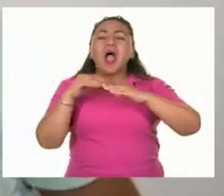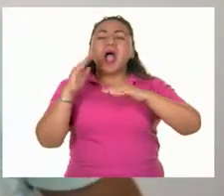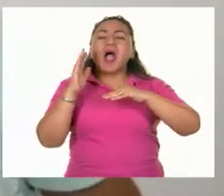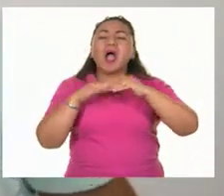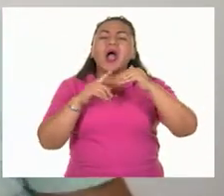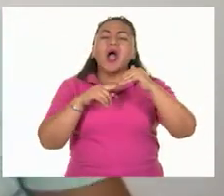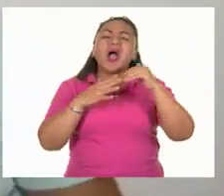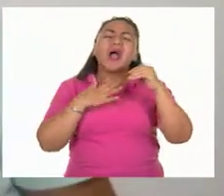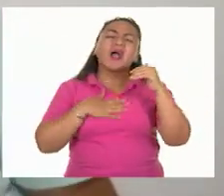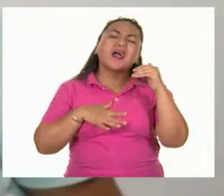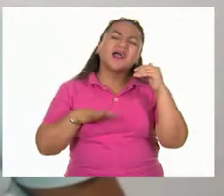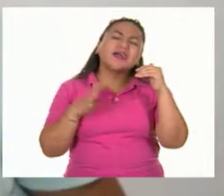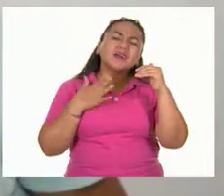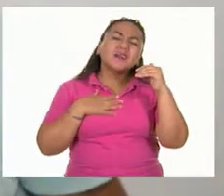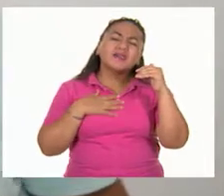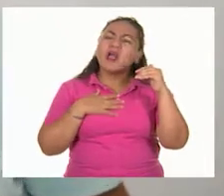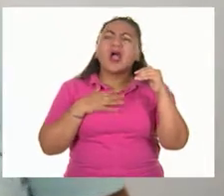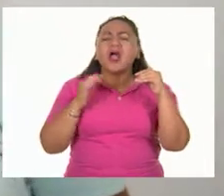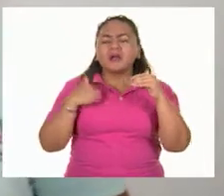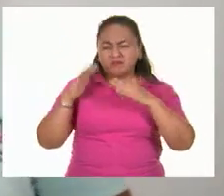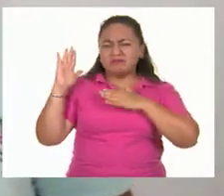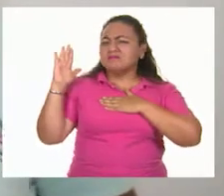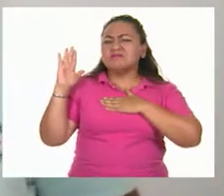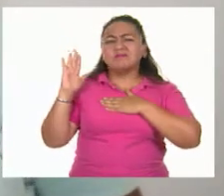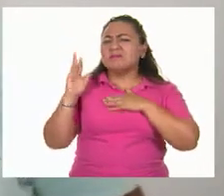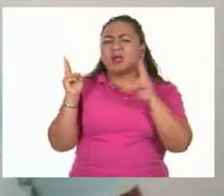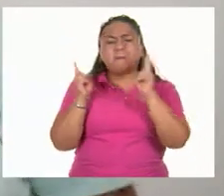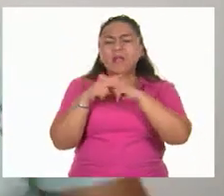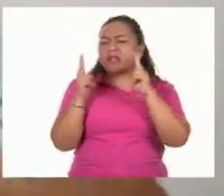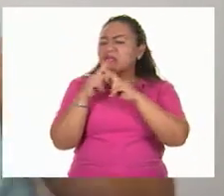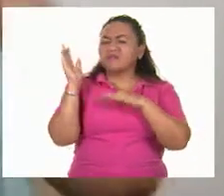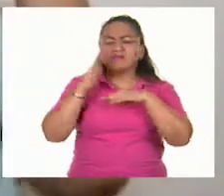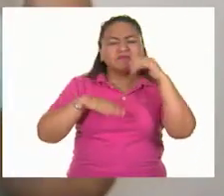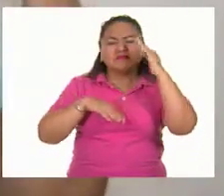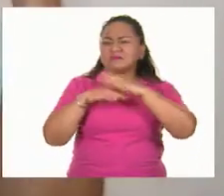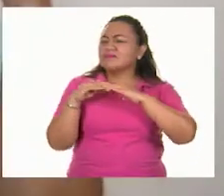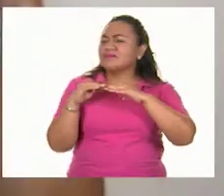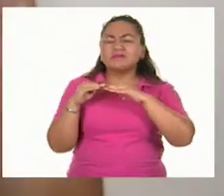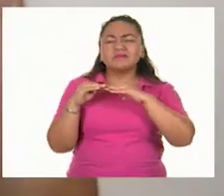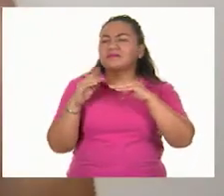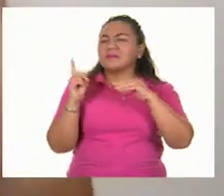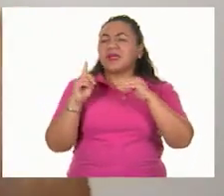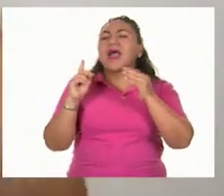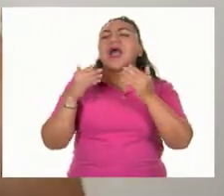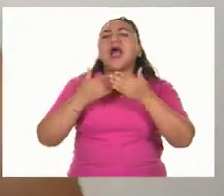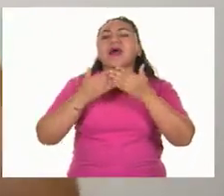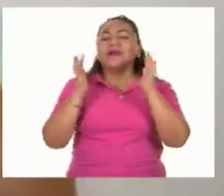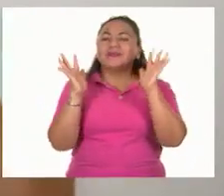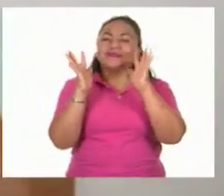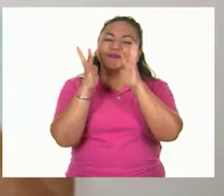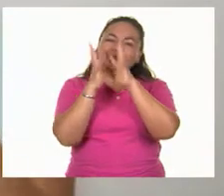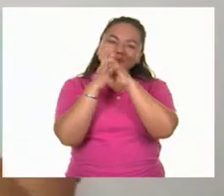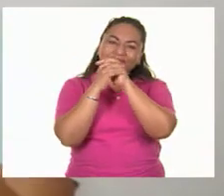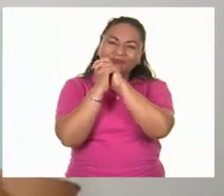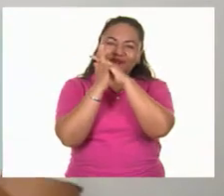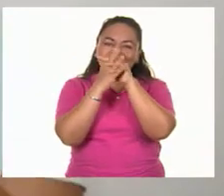cansó. Prometió no pelear nunca y a la otra